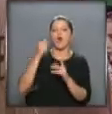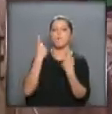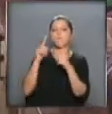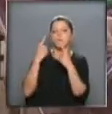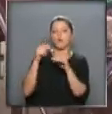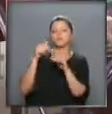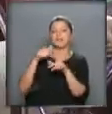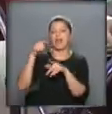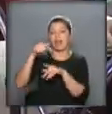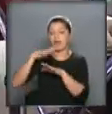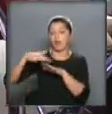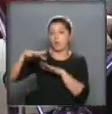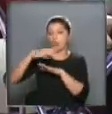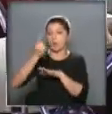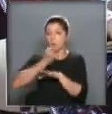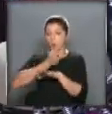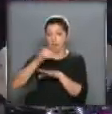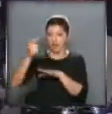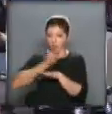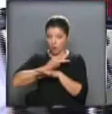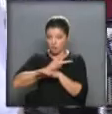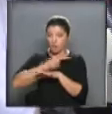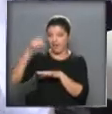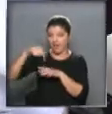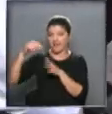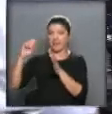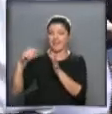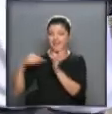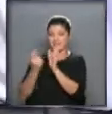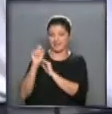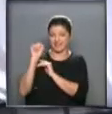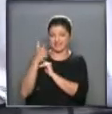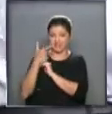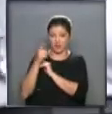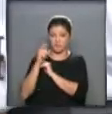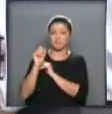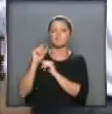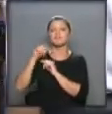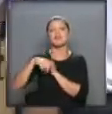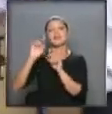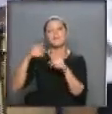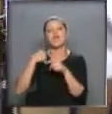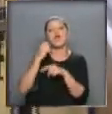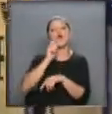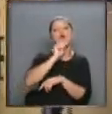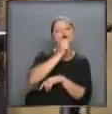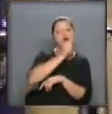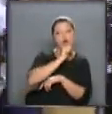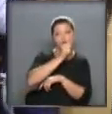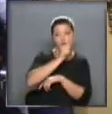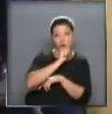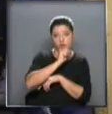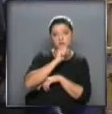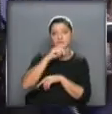está ubicado en uno de los barrios acá de Resistencia, y con los coros que están también, uno de Barranqueras, que es el Estela Maris, y el